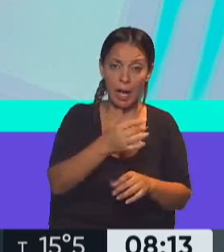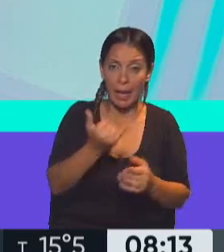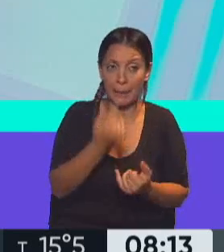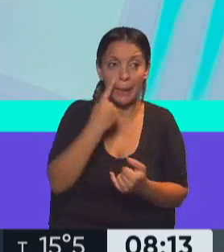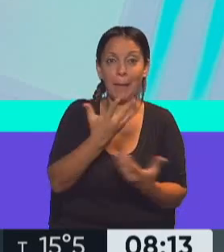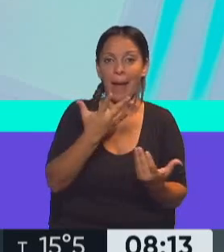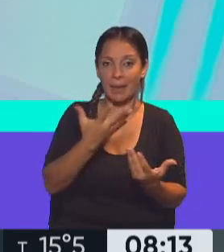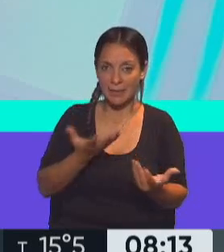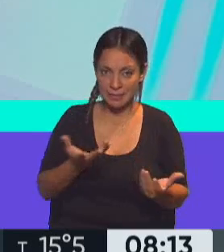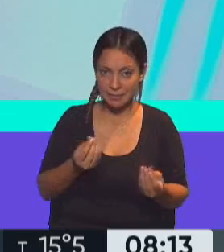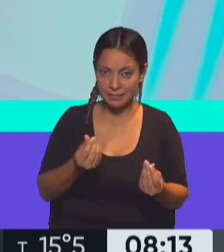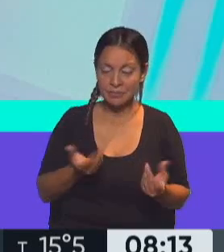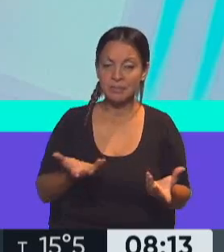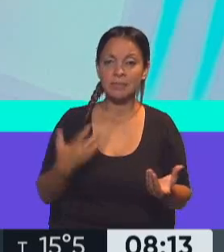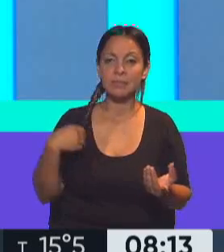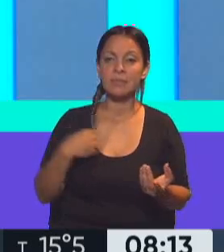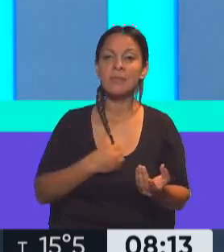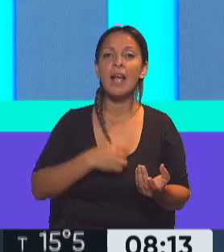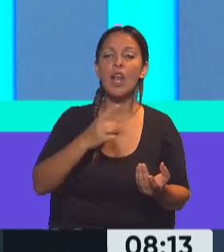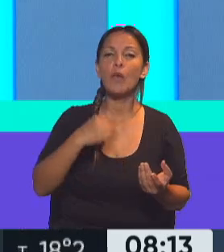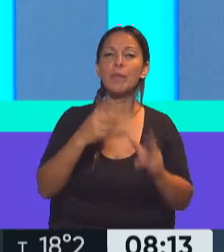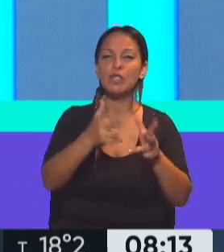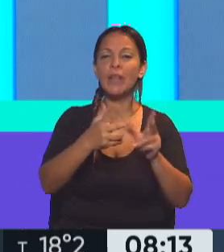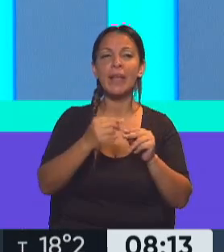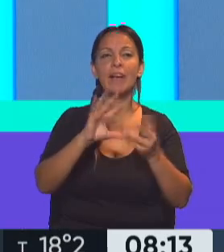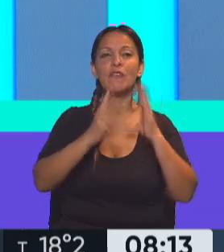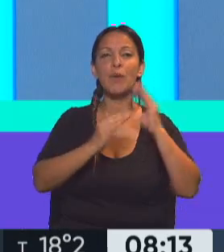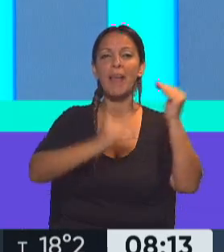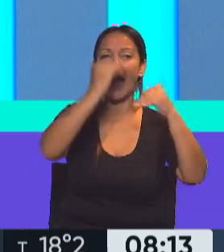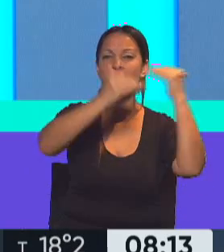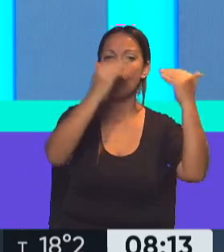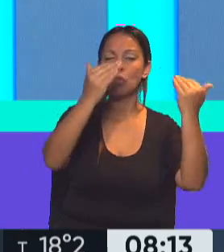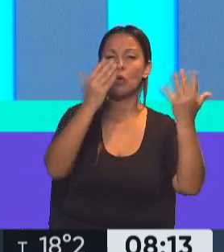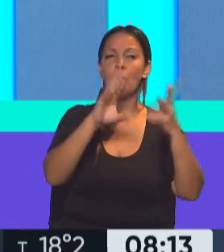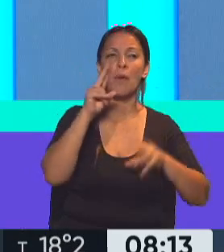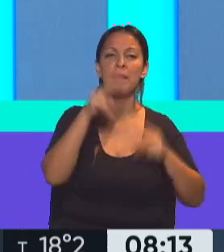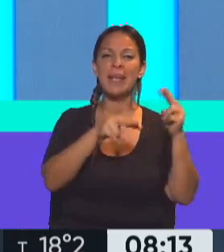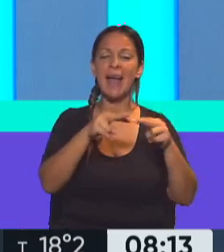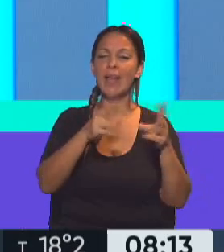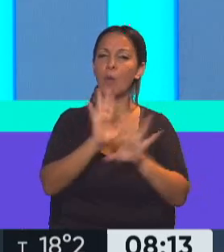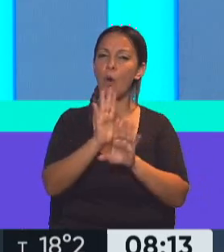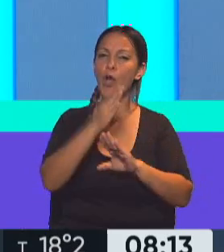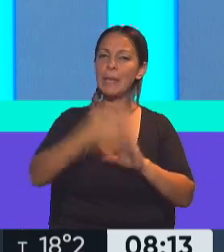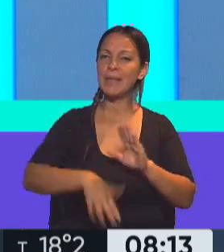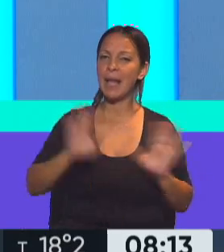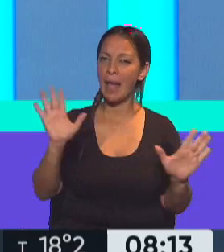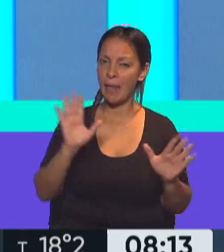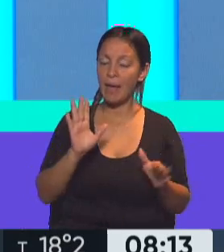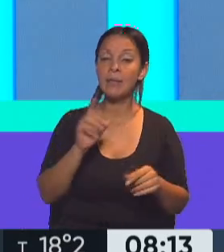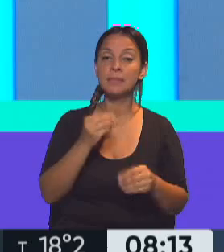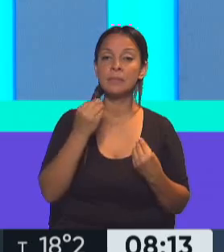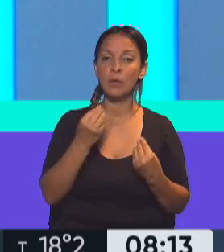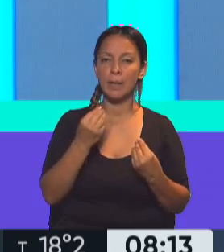sea, yo decía al principio que el mundo adulto tiene una visión sesgada de ese lado B. ¿A qué me refiero?